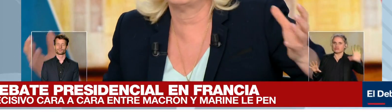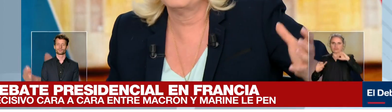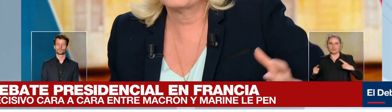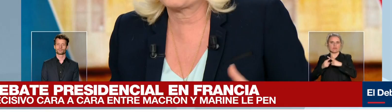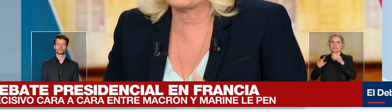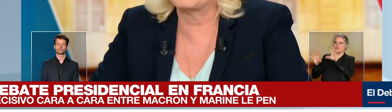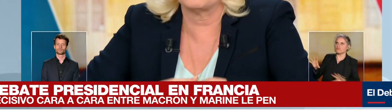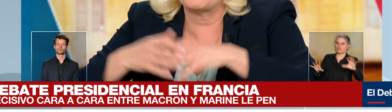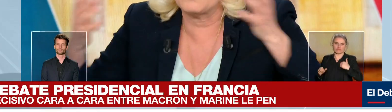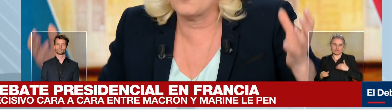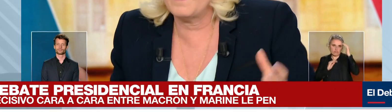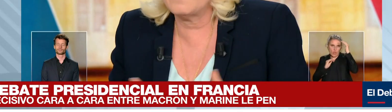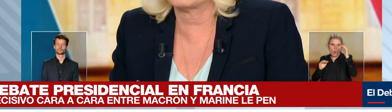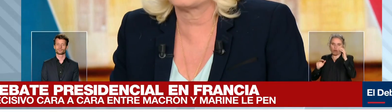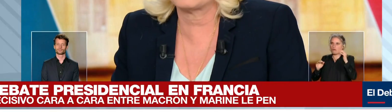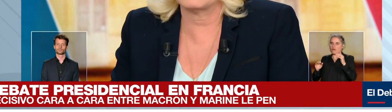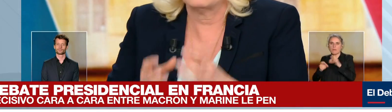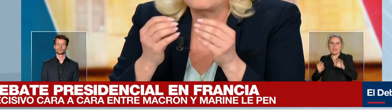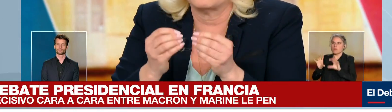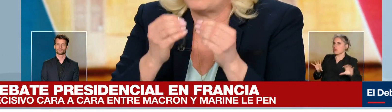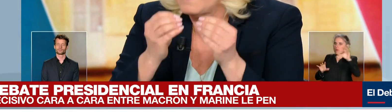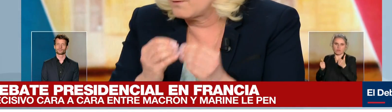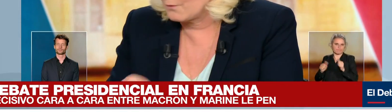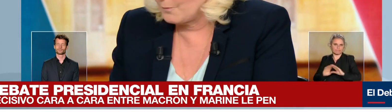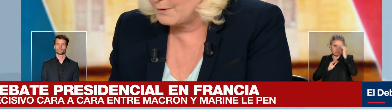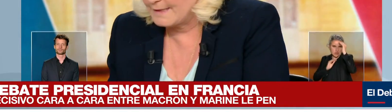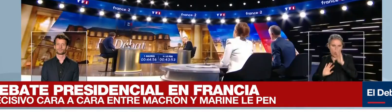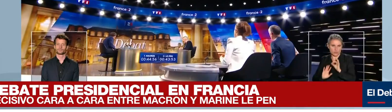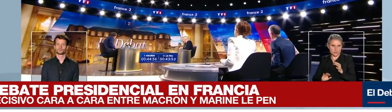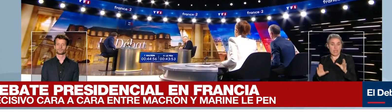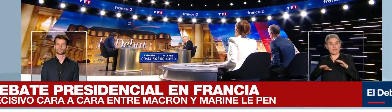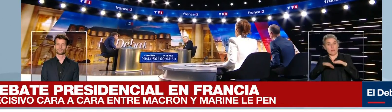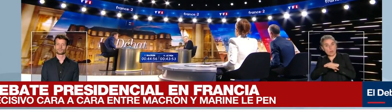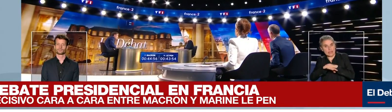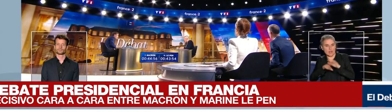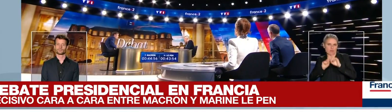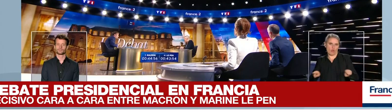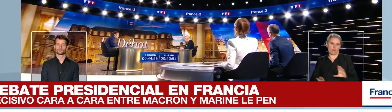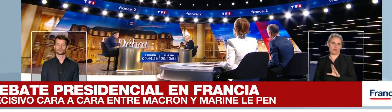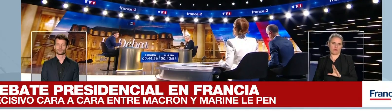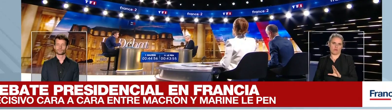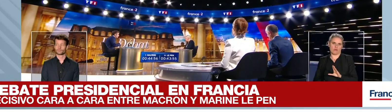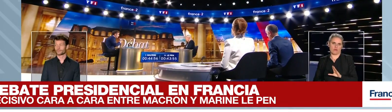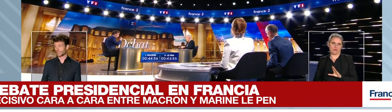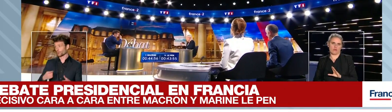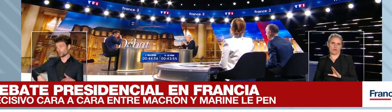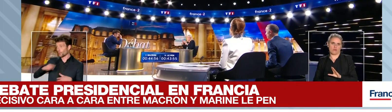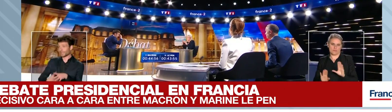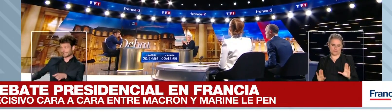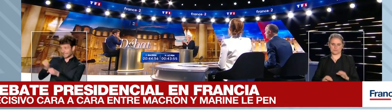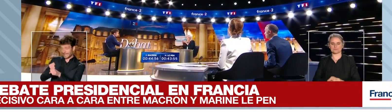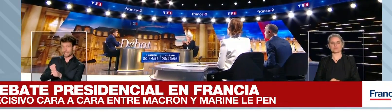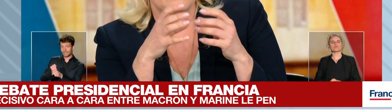europea, no tengo ningún problema con eso, adoro este continente, los países europeos, pero la Unión Europea es una estructura política que nosotros